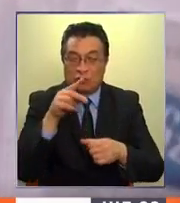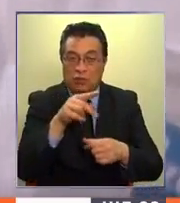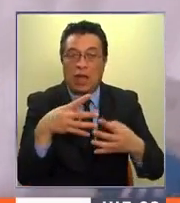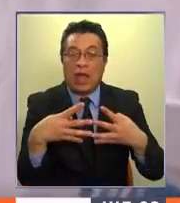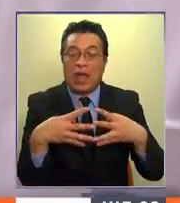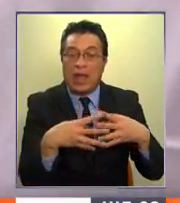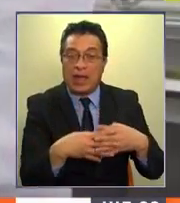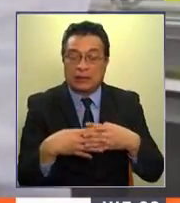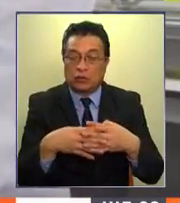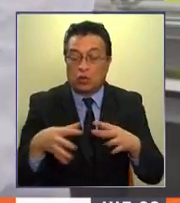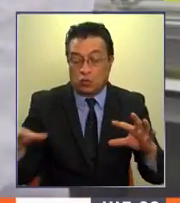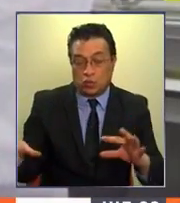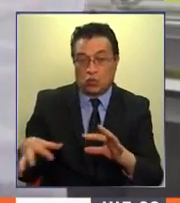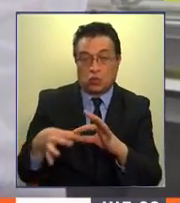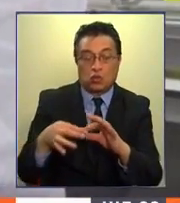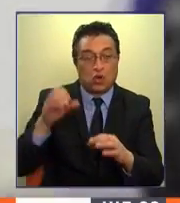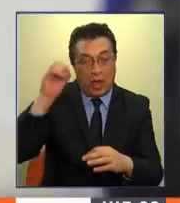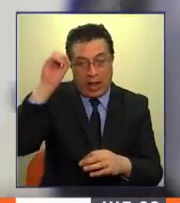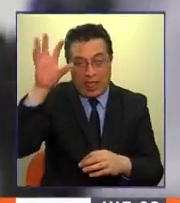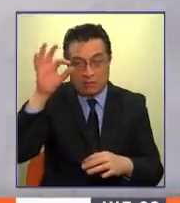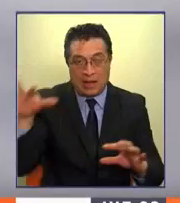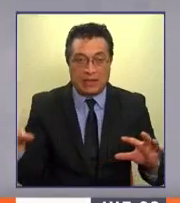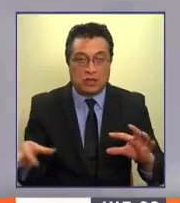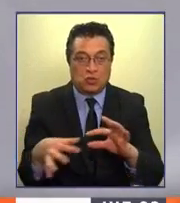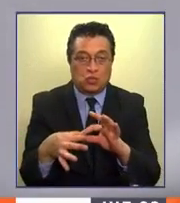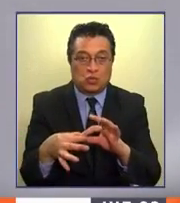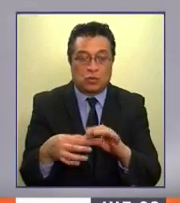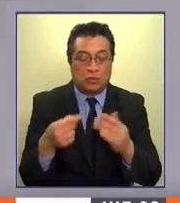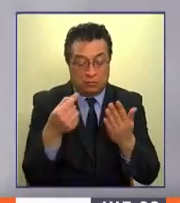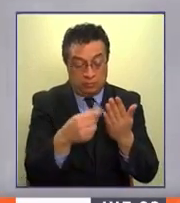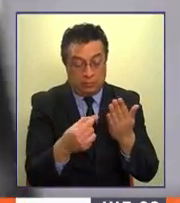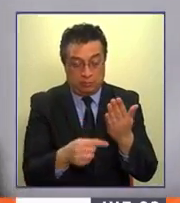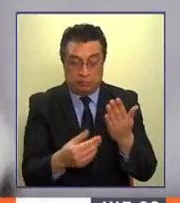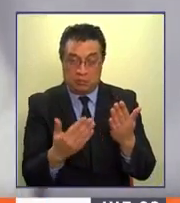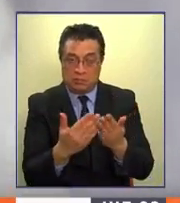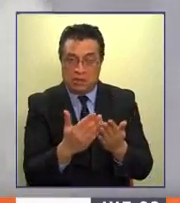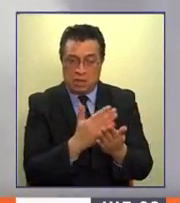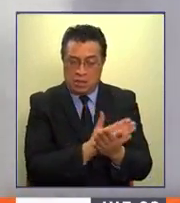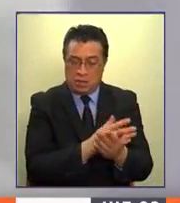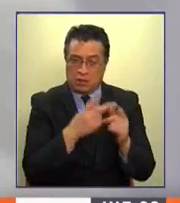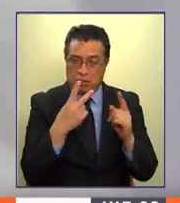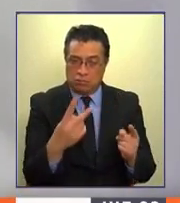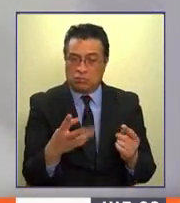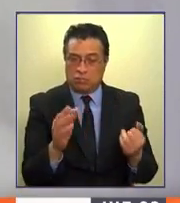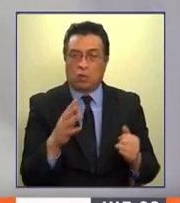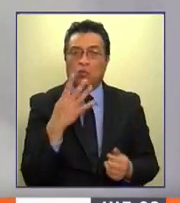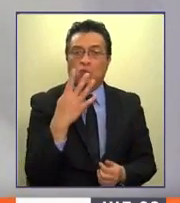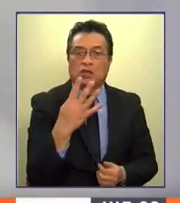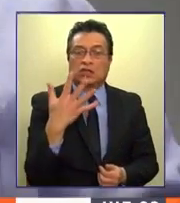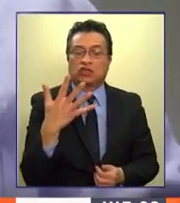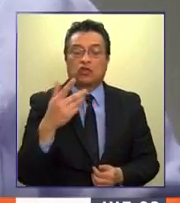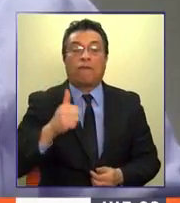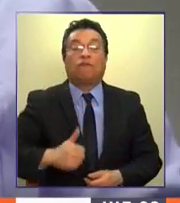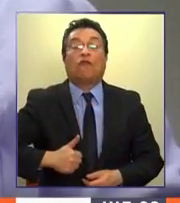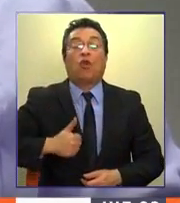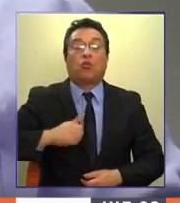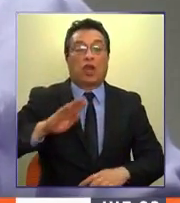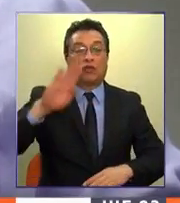estadounidenses en conjunto con alemanes. Son resultados preliminares que se dieron en 45 voluntarios que